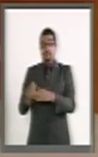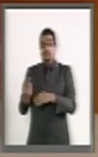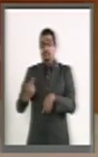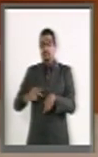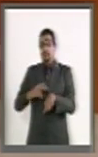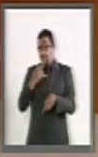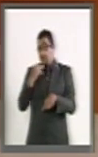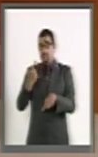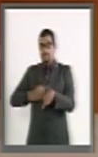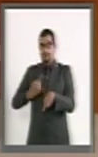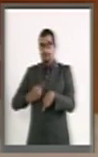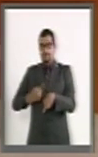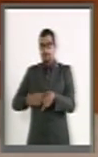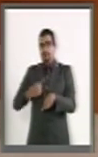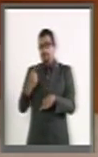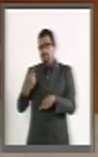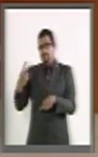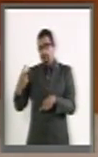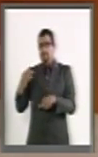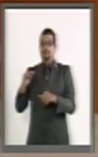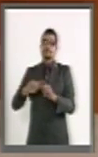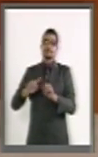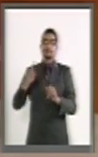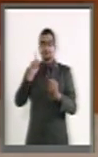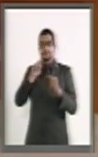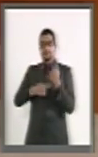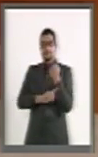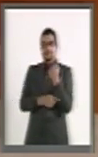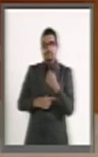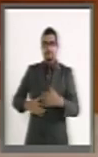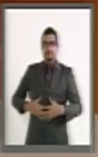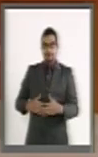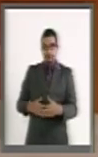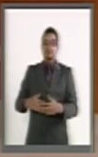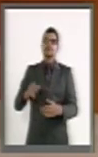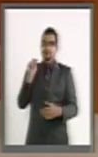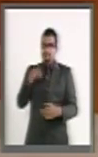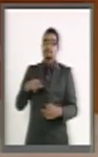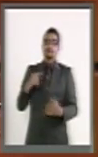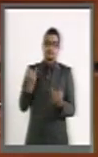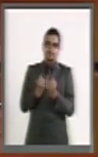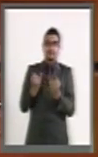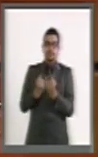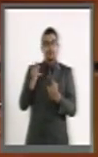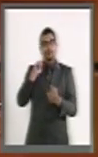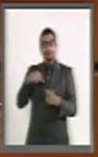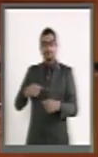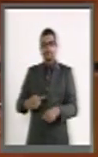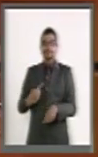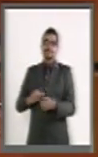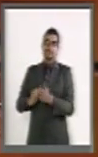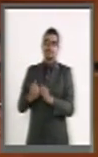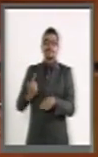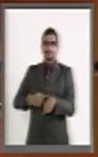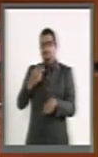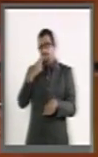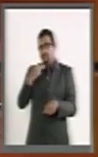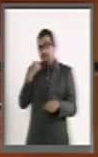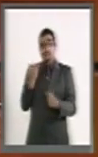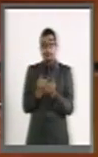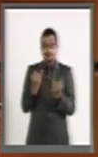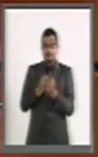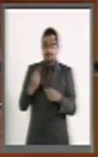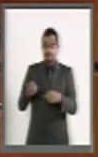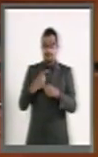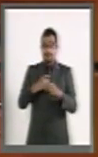1, 2 y la gestacional. Artículo 159 se adiciona en su fracción primera especialmente